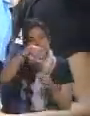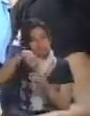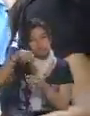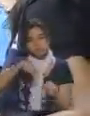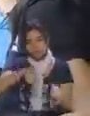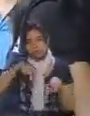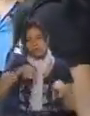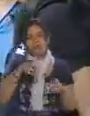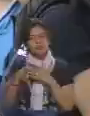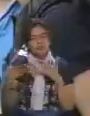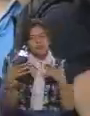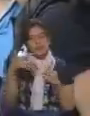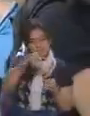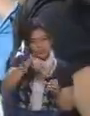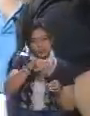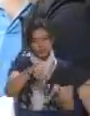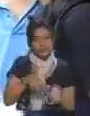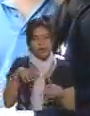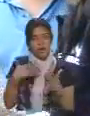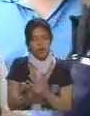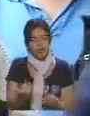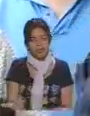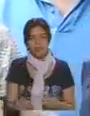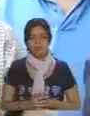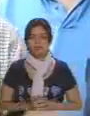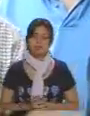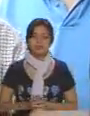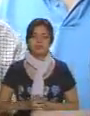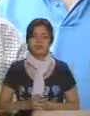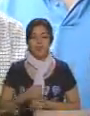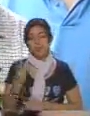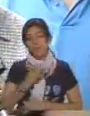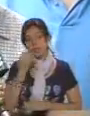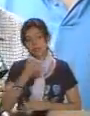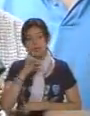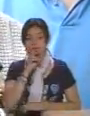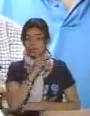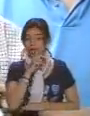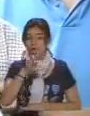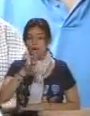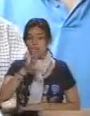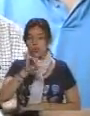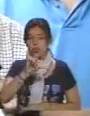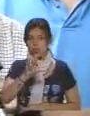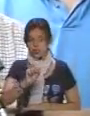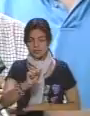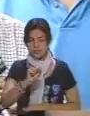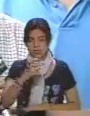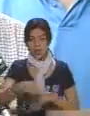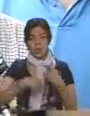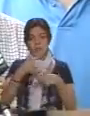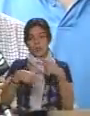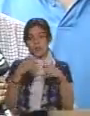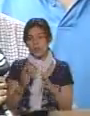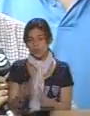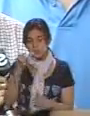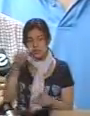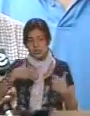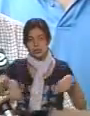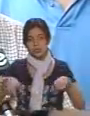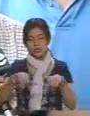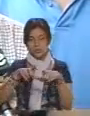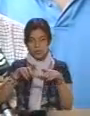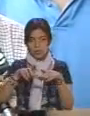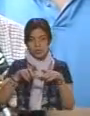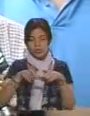qué condiciones están sus cultivos en este momento. Ah, buenas tardes, mi nombre es Luis Labarca, productor de la zona